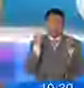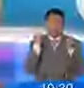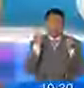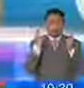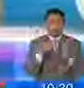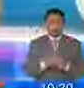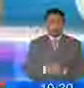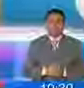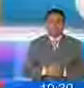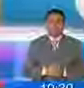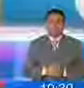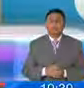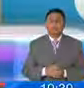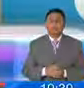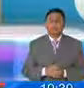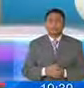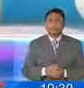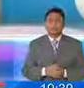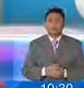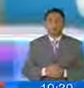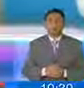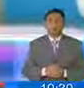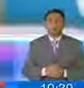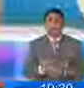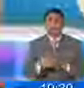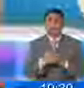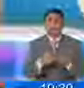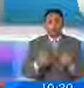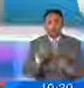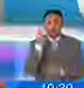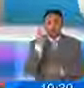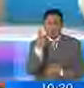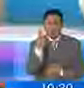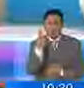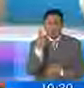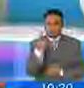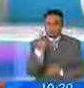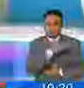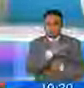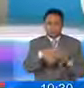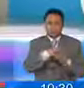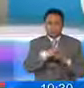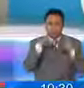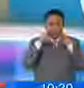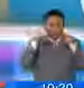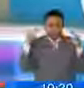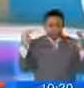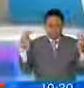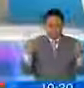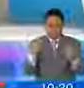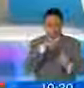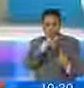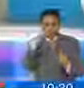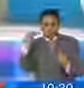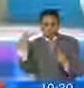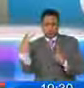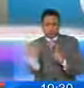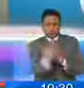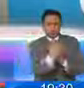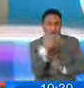no pueden tener una sola mirada, sino hay que mirarlo todo en conjunto porque el problema es extremadamente